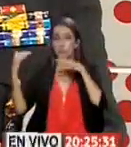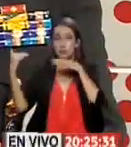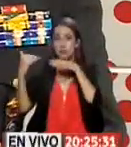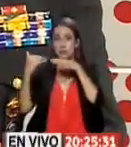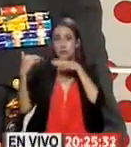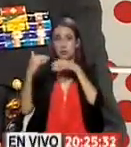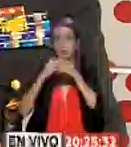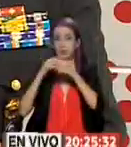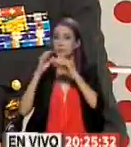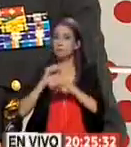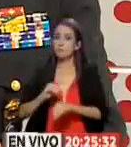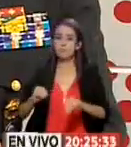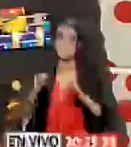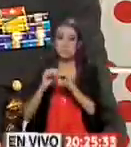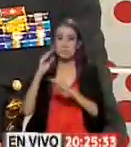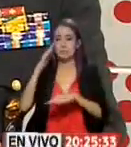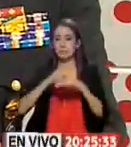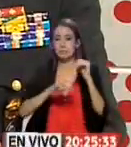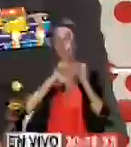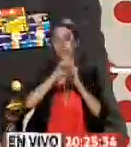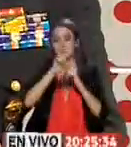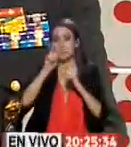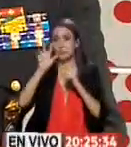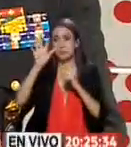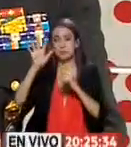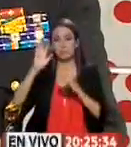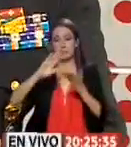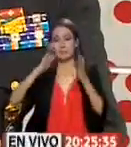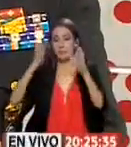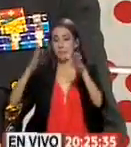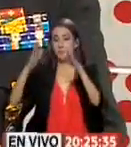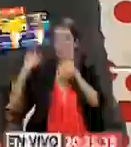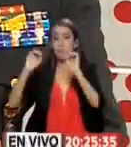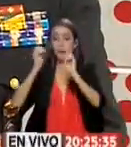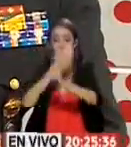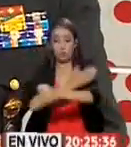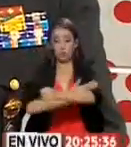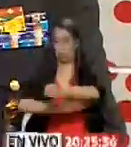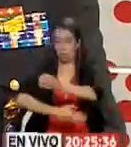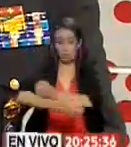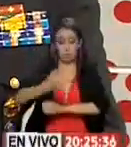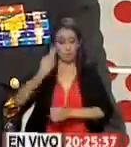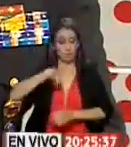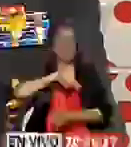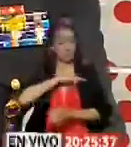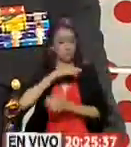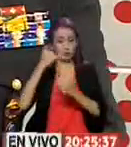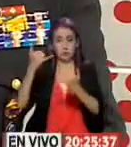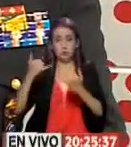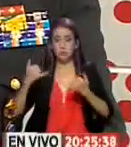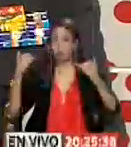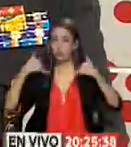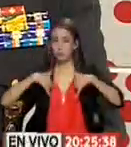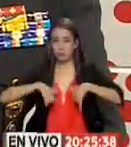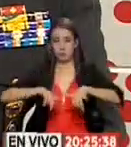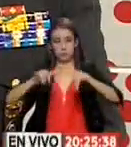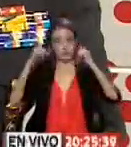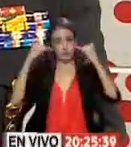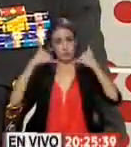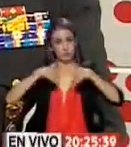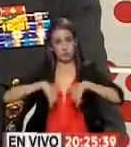batalla, de los más de 125 hombres que perdieron sus extremidades, nosotros continuamos con